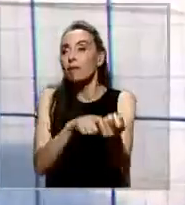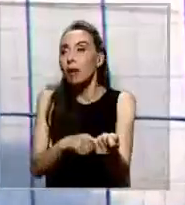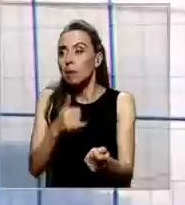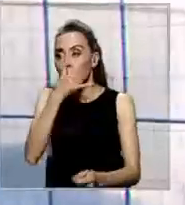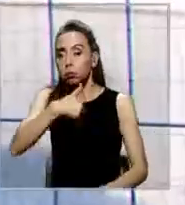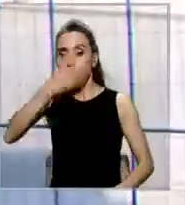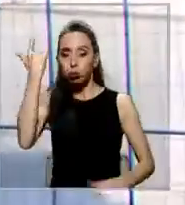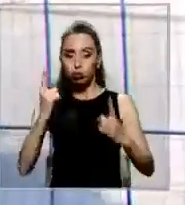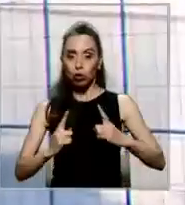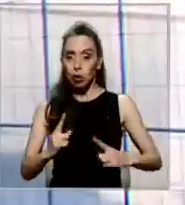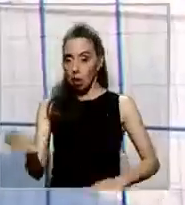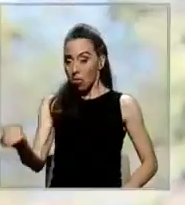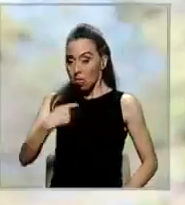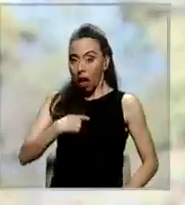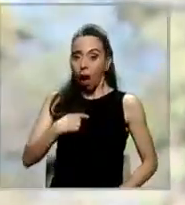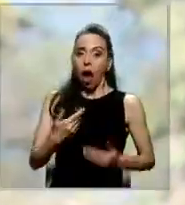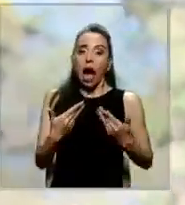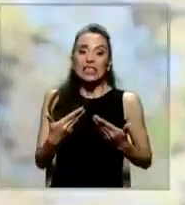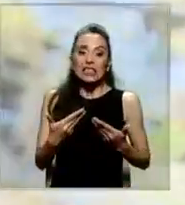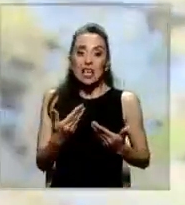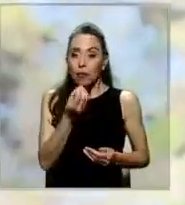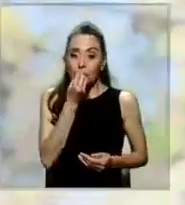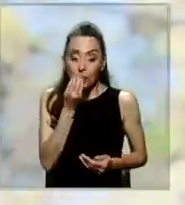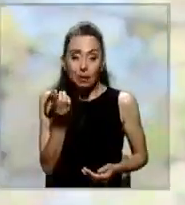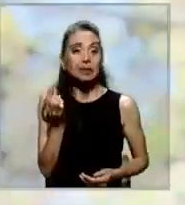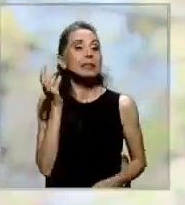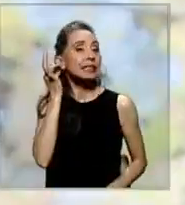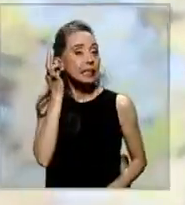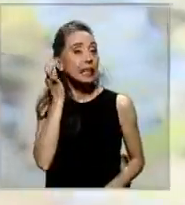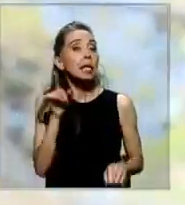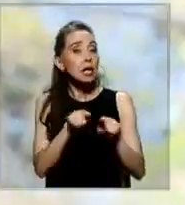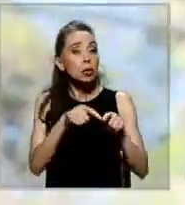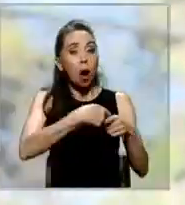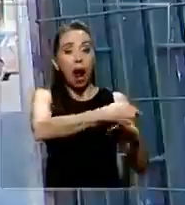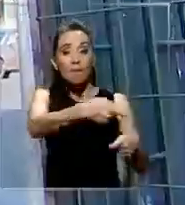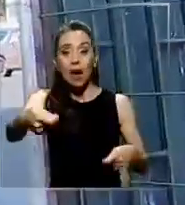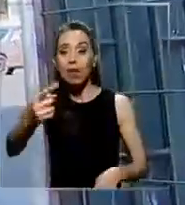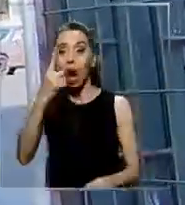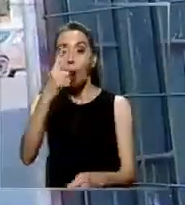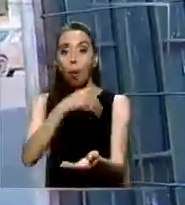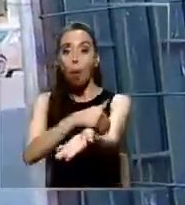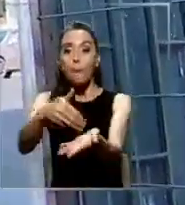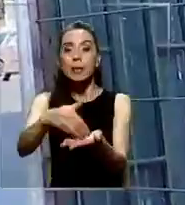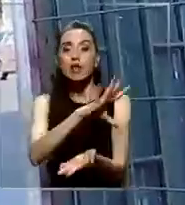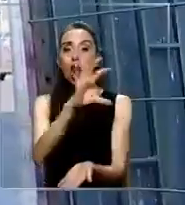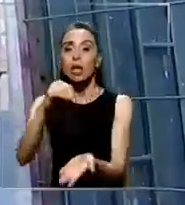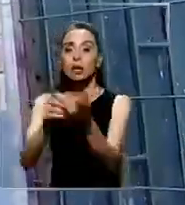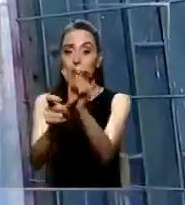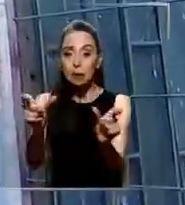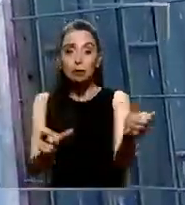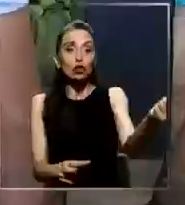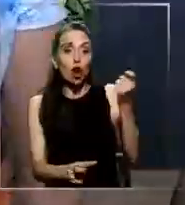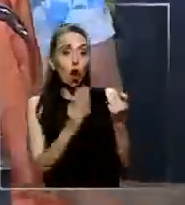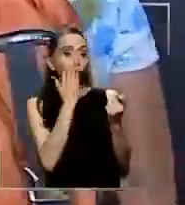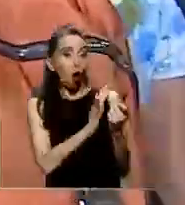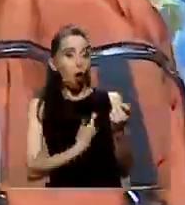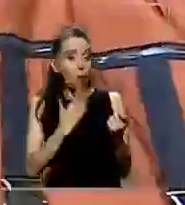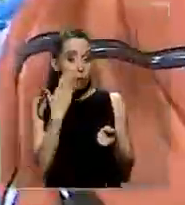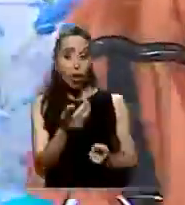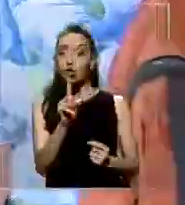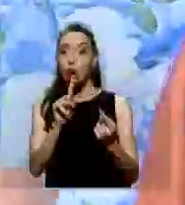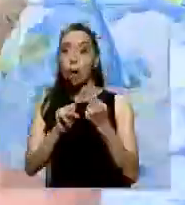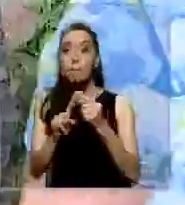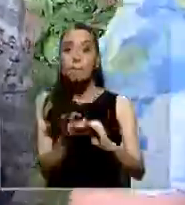tiempo, entonces me sirve. Y así como a Jocelyn, son al menos 1.500.000 de personas que recibirán este beneficio, al cual no se debe